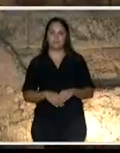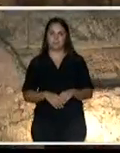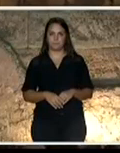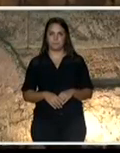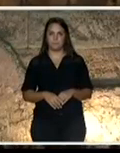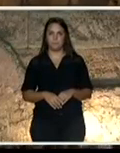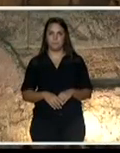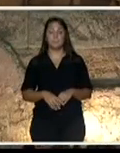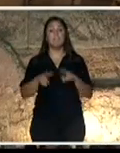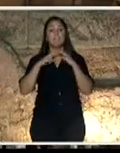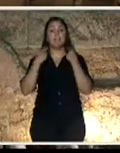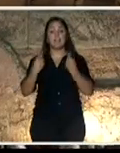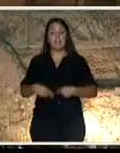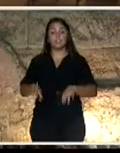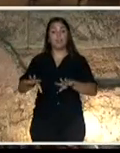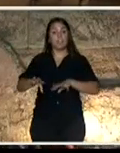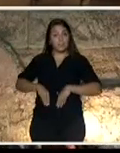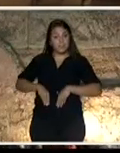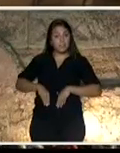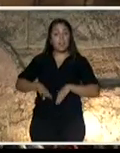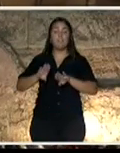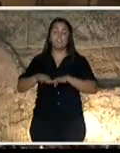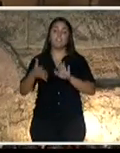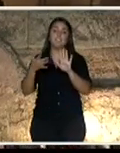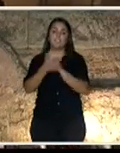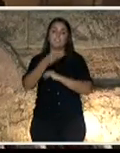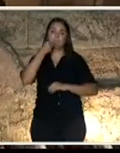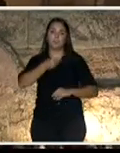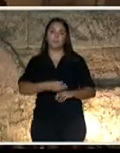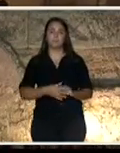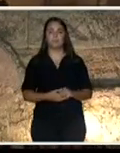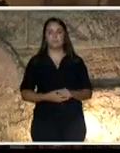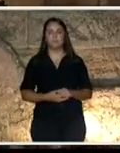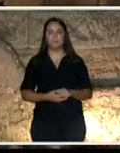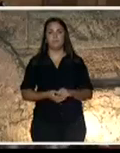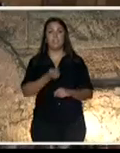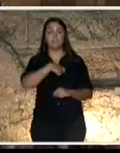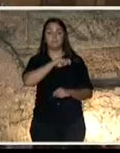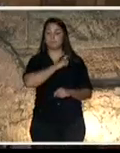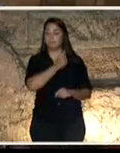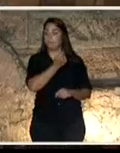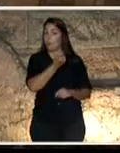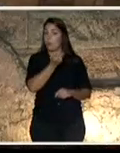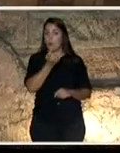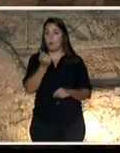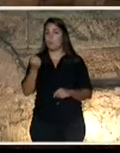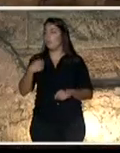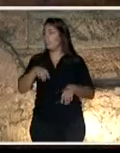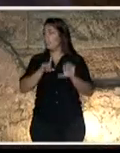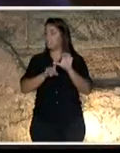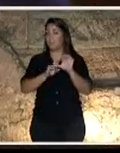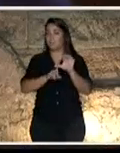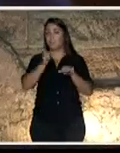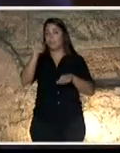aceptar la derrota es merecerla. Pocos españoles, salvo aquellos ilusionados extremeños con